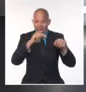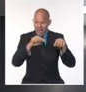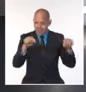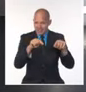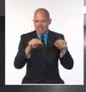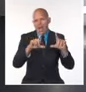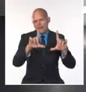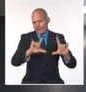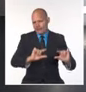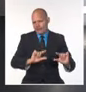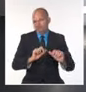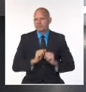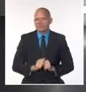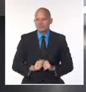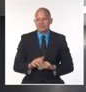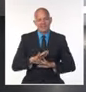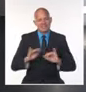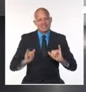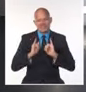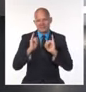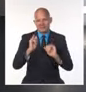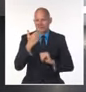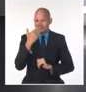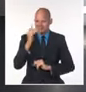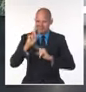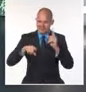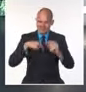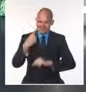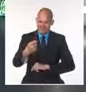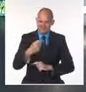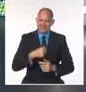lluvias esto es todo en cuanto al tiempo que tengan un feliz día y hasta mañana